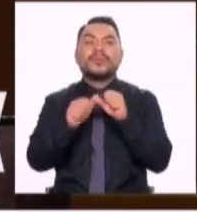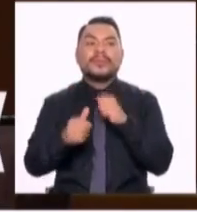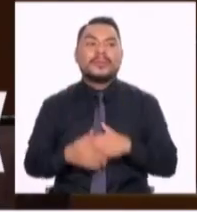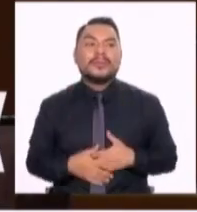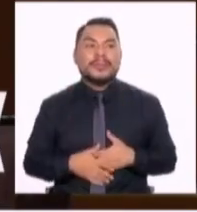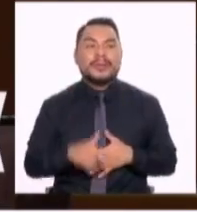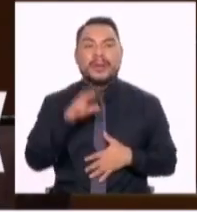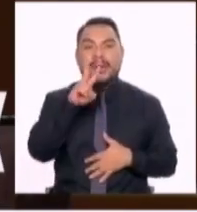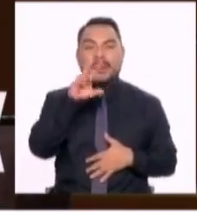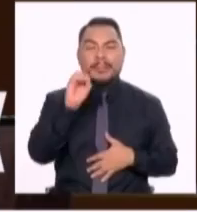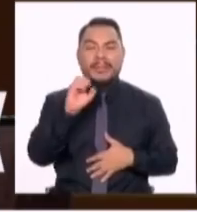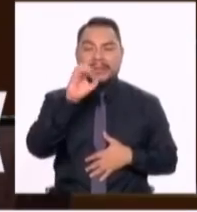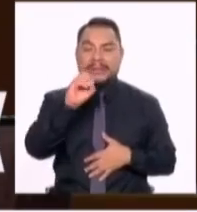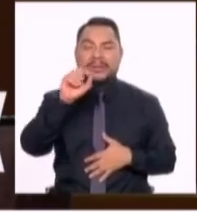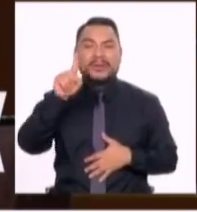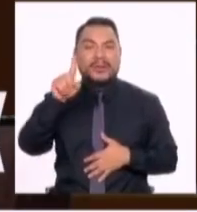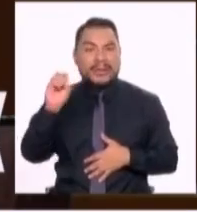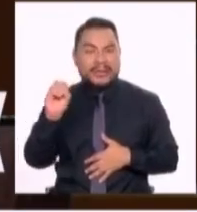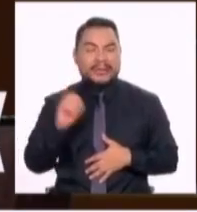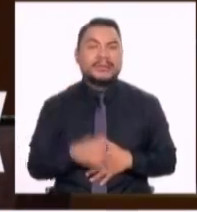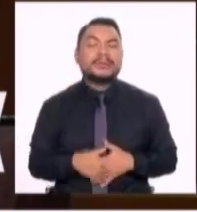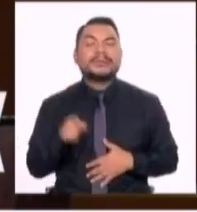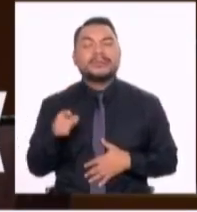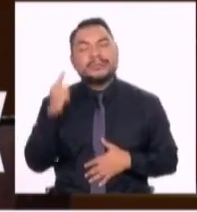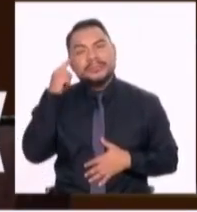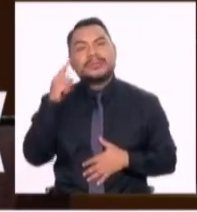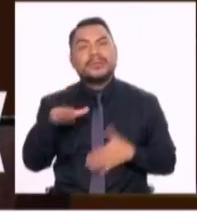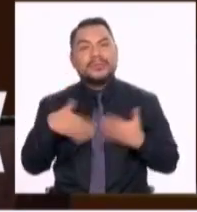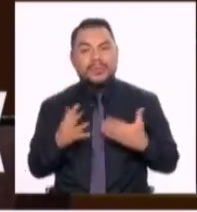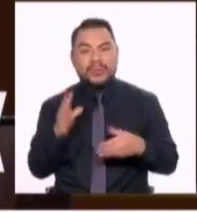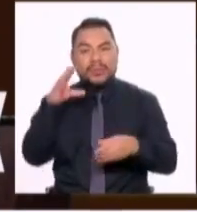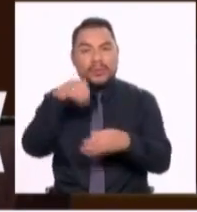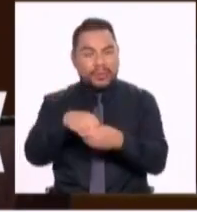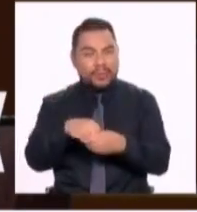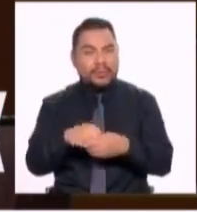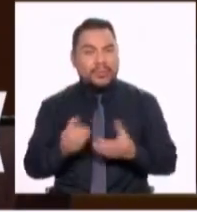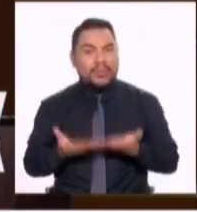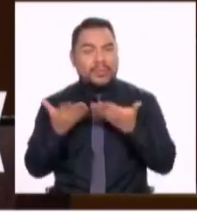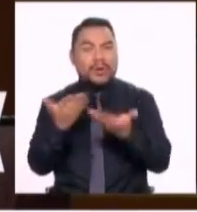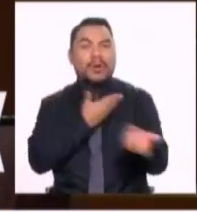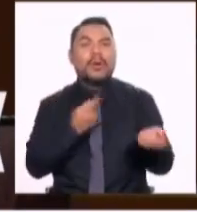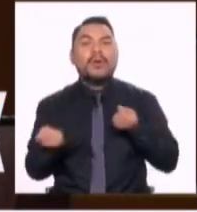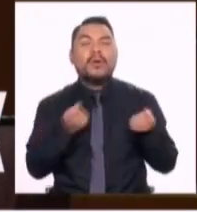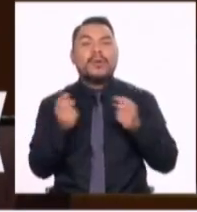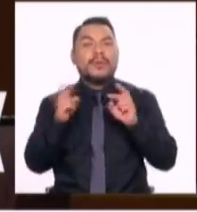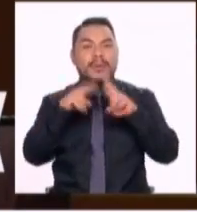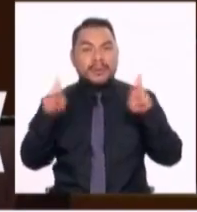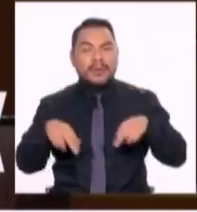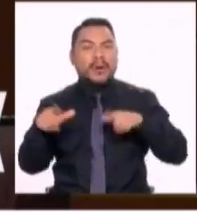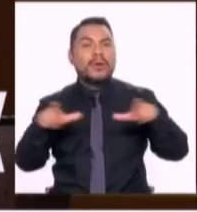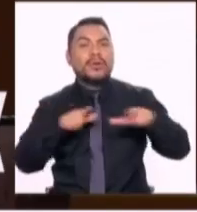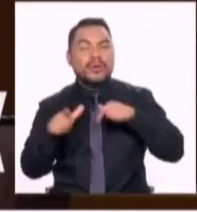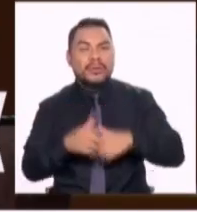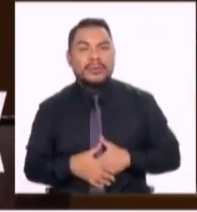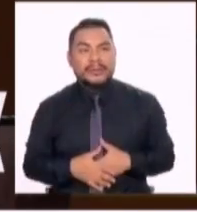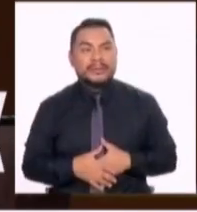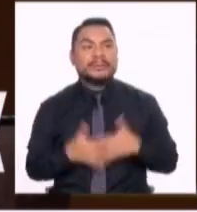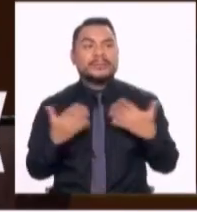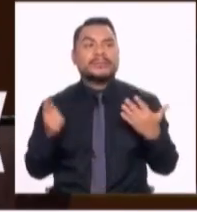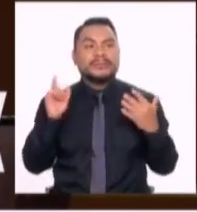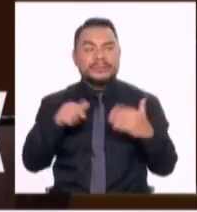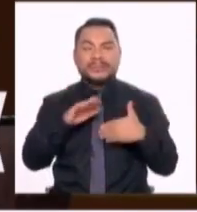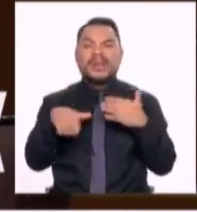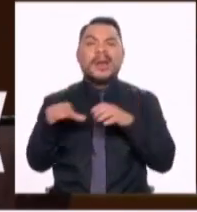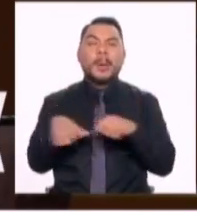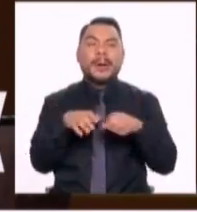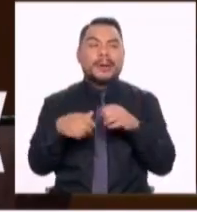Es decir, no nos ha hecho nada bueno. Solamente se ha abarcado en ofrecimientos. O sea, no hay nada. Hablar y hablar.